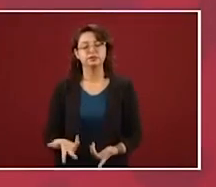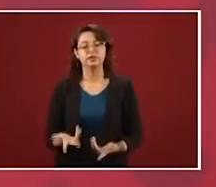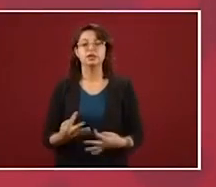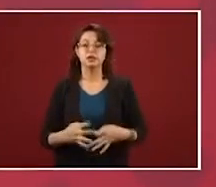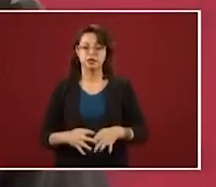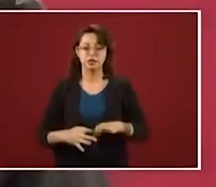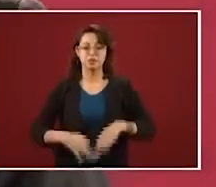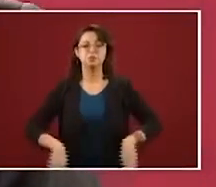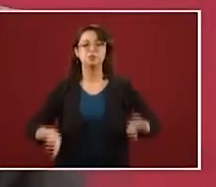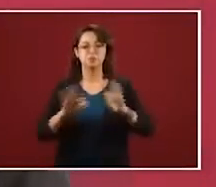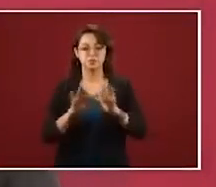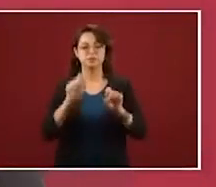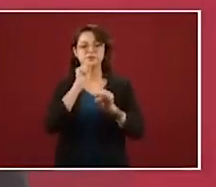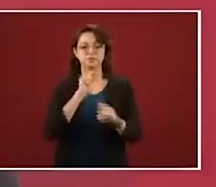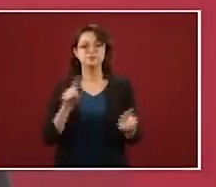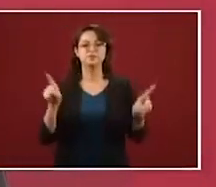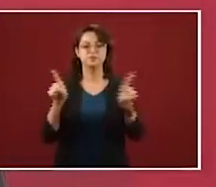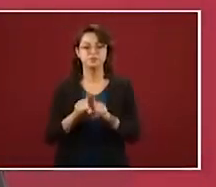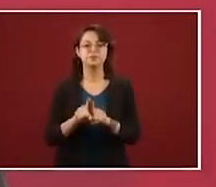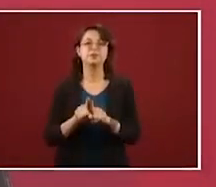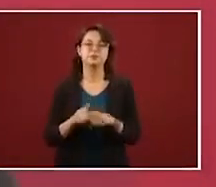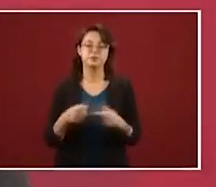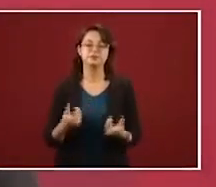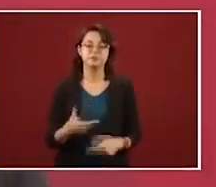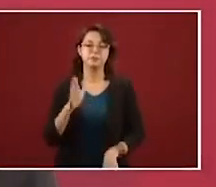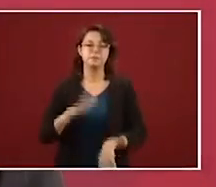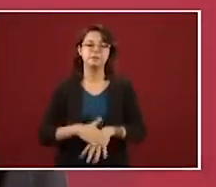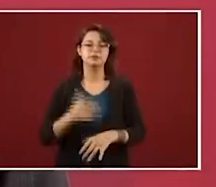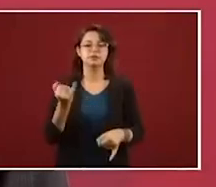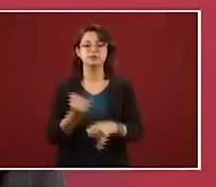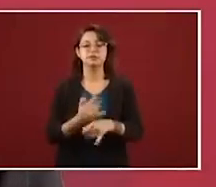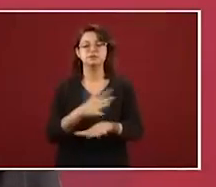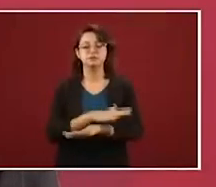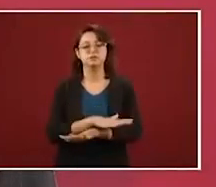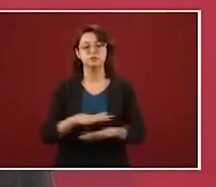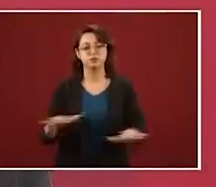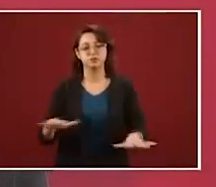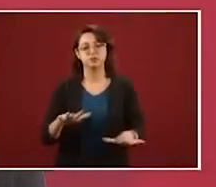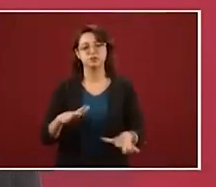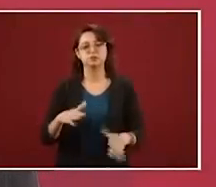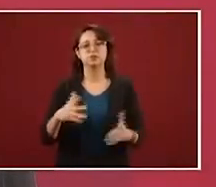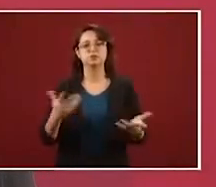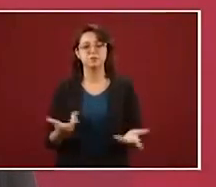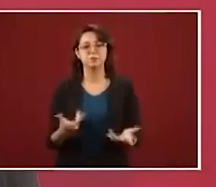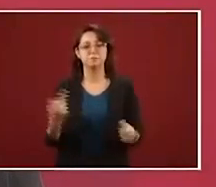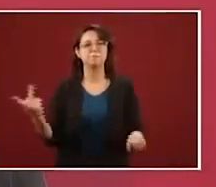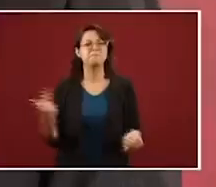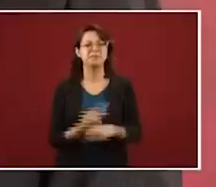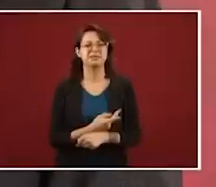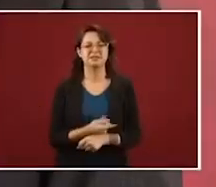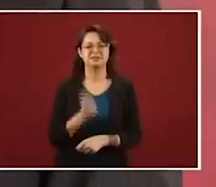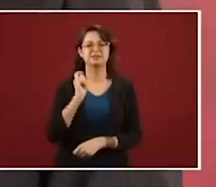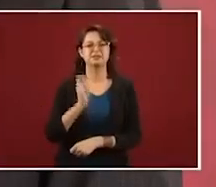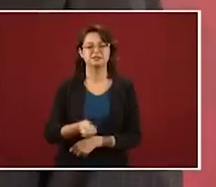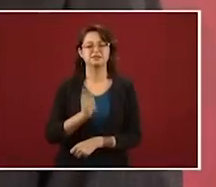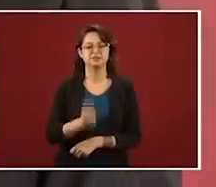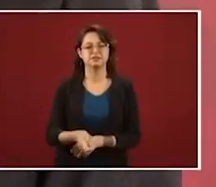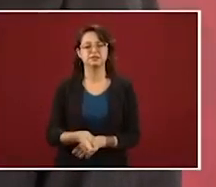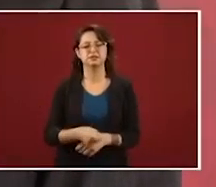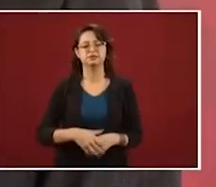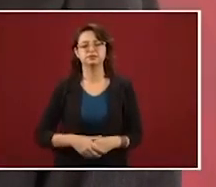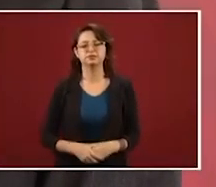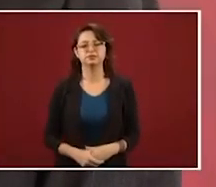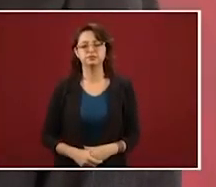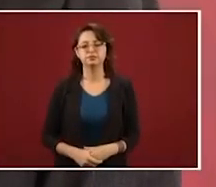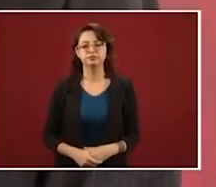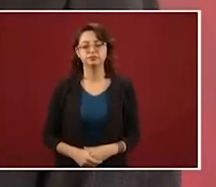menester el informar a todos lo que está sucediendo.